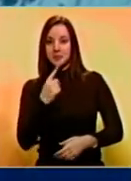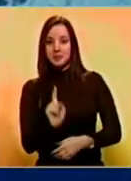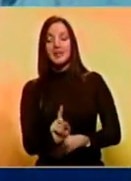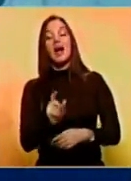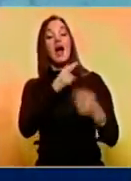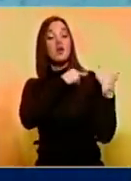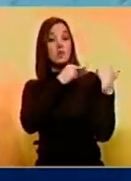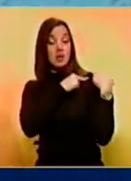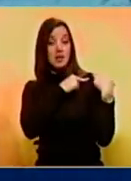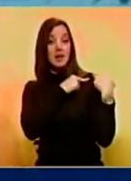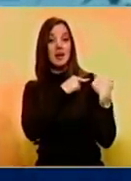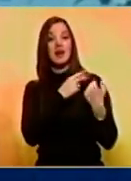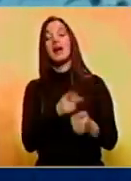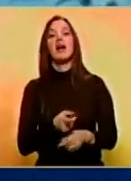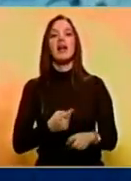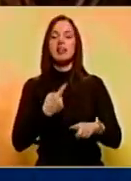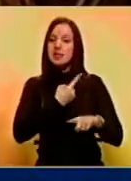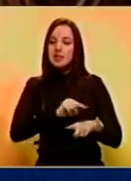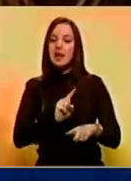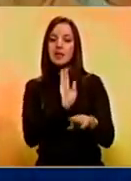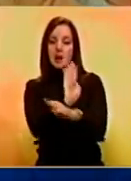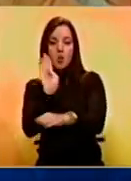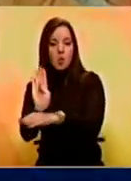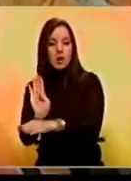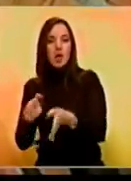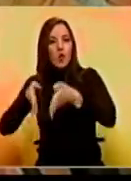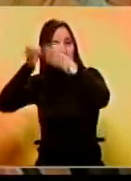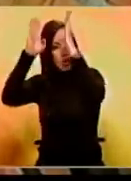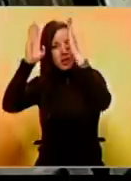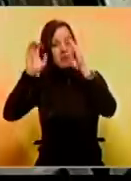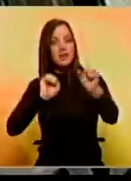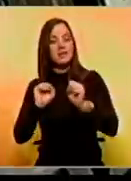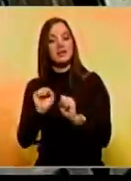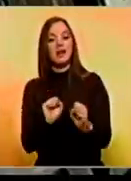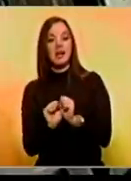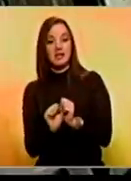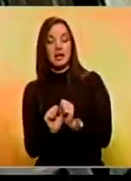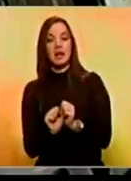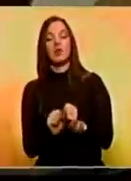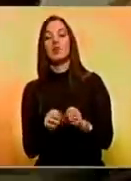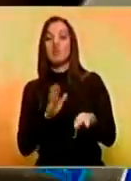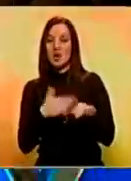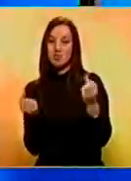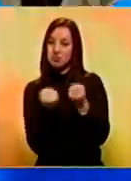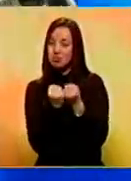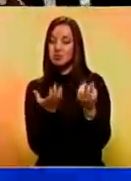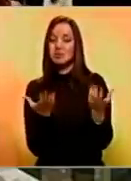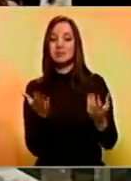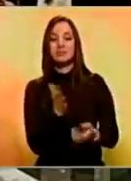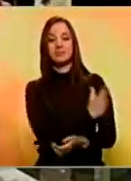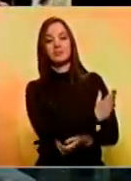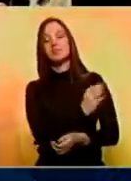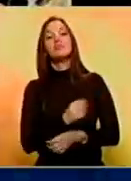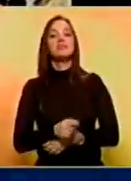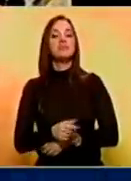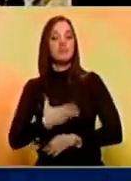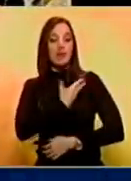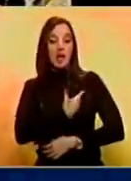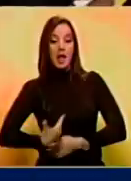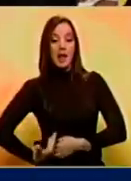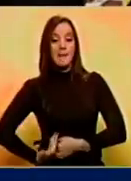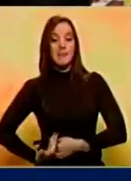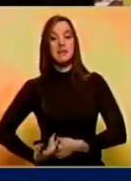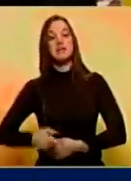tener cuidado porque los edificios dañados por el terremoto son susceptibles al colapso. El presidente